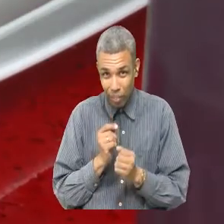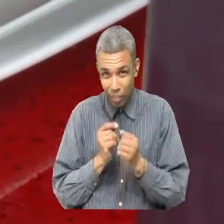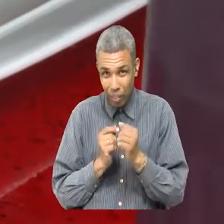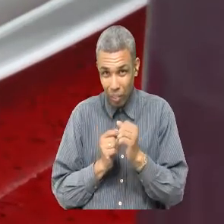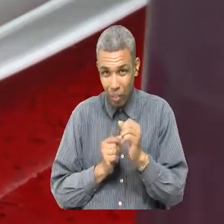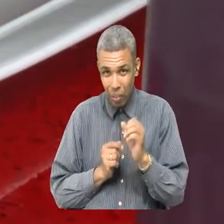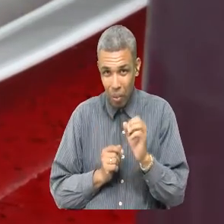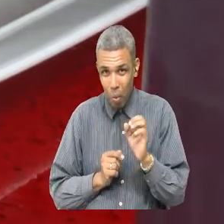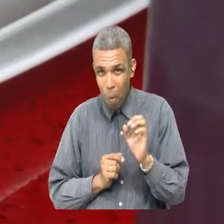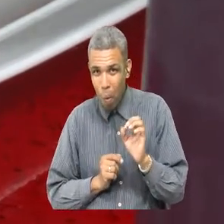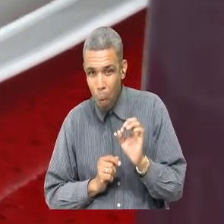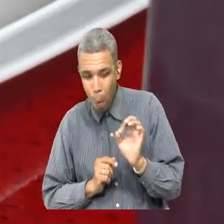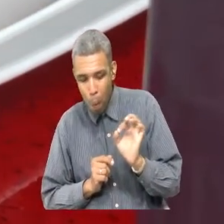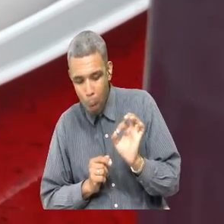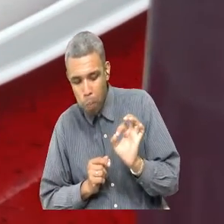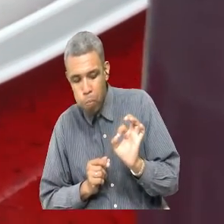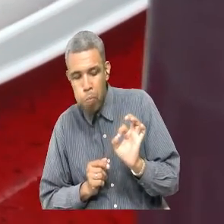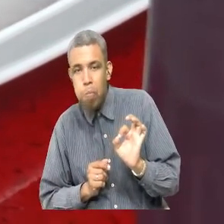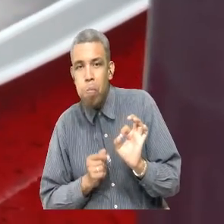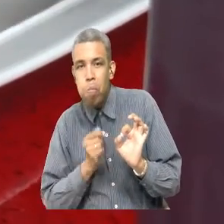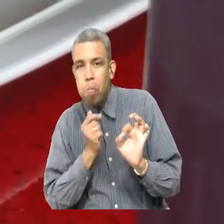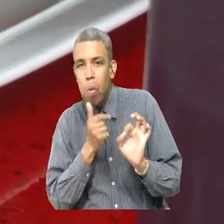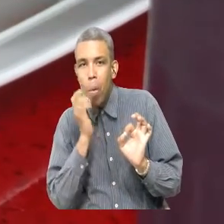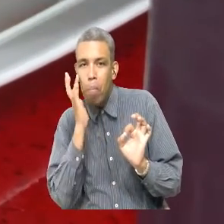una estrellita abierta.